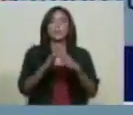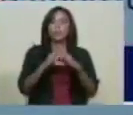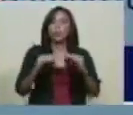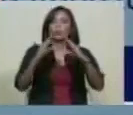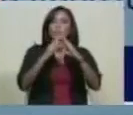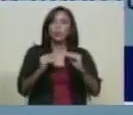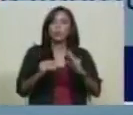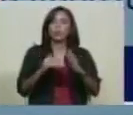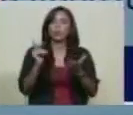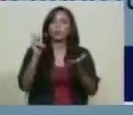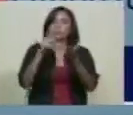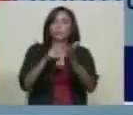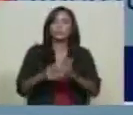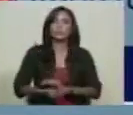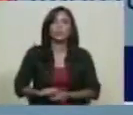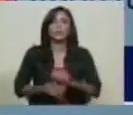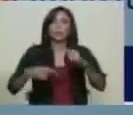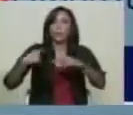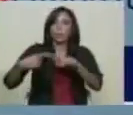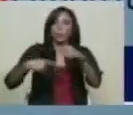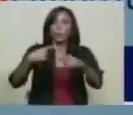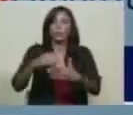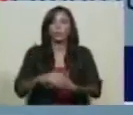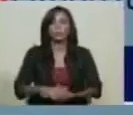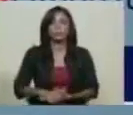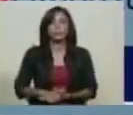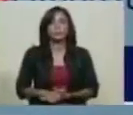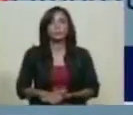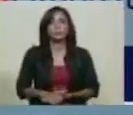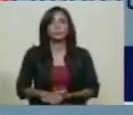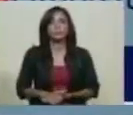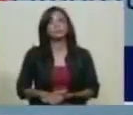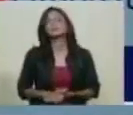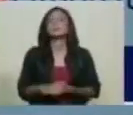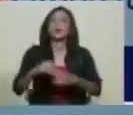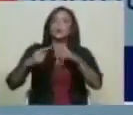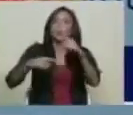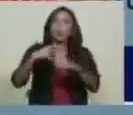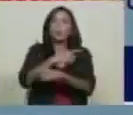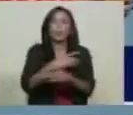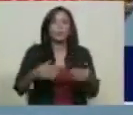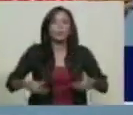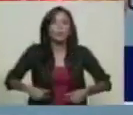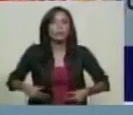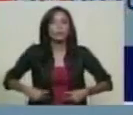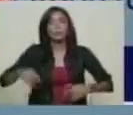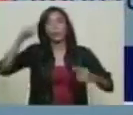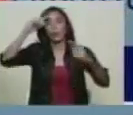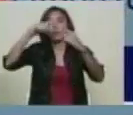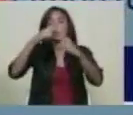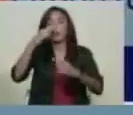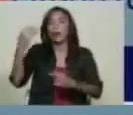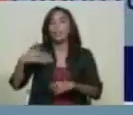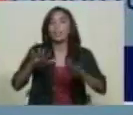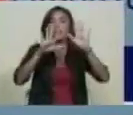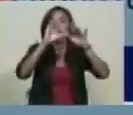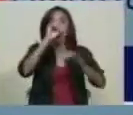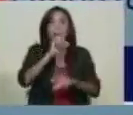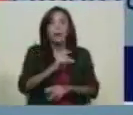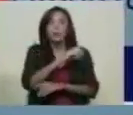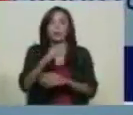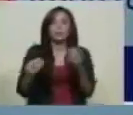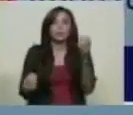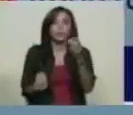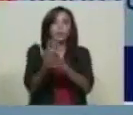asumiendo el ritmo para lograr los objetivos. Desde ya hace 10 años de la